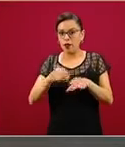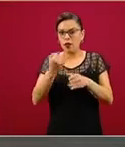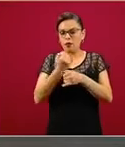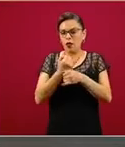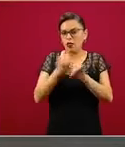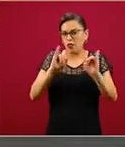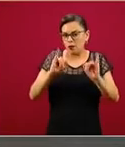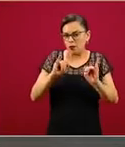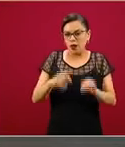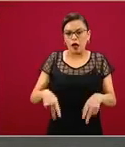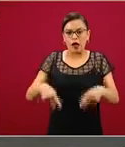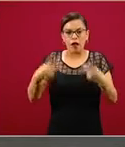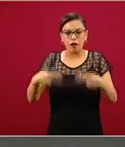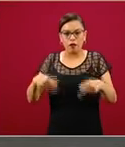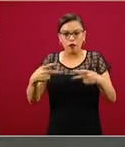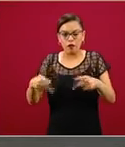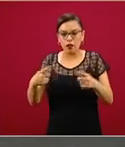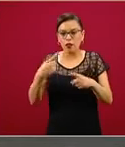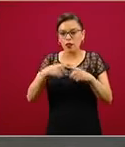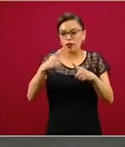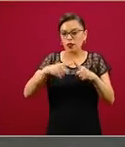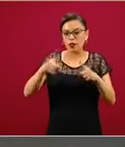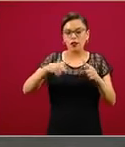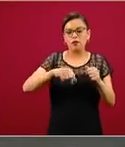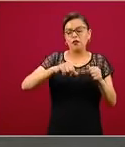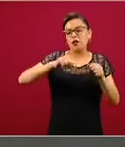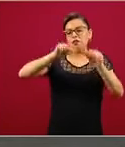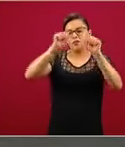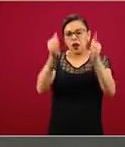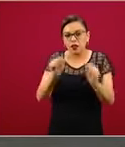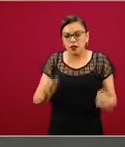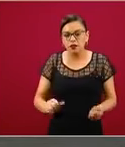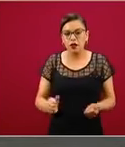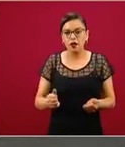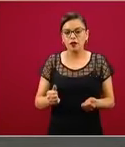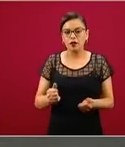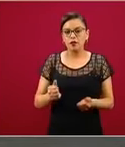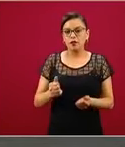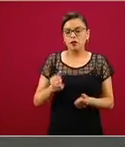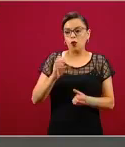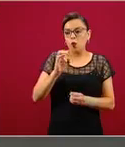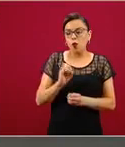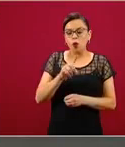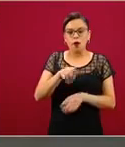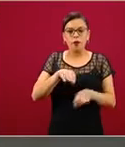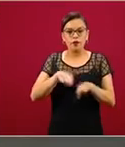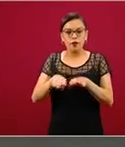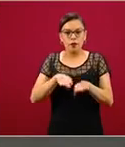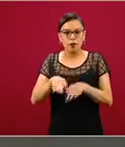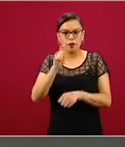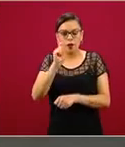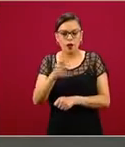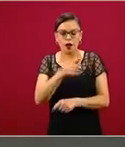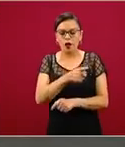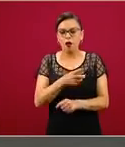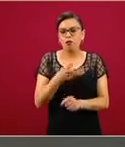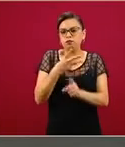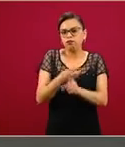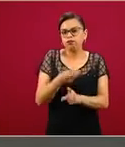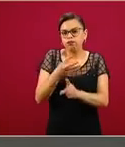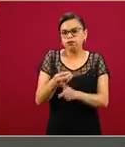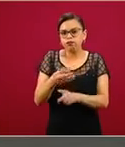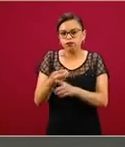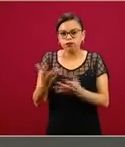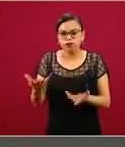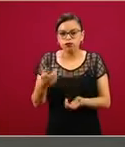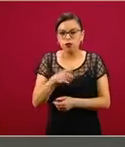vendedores y vendedoras, artesanas y artesanos, personas que tienen oficios de reparación de productos,